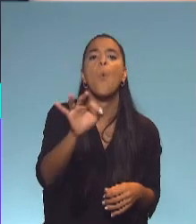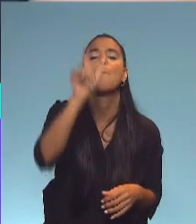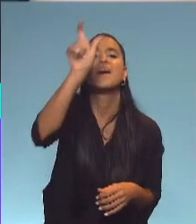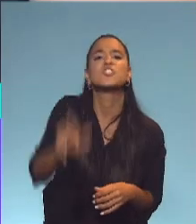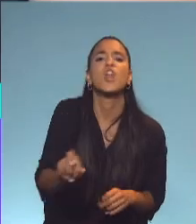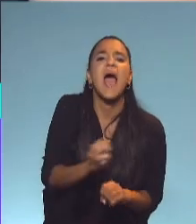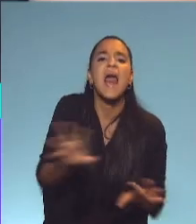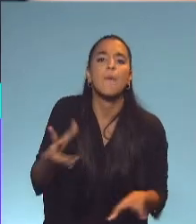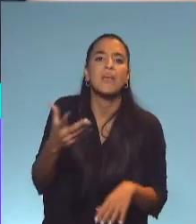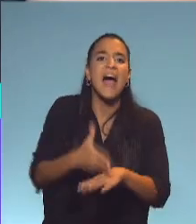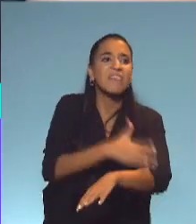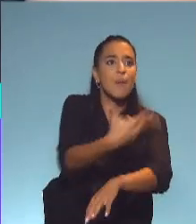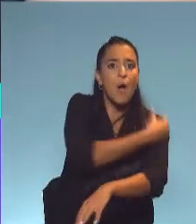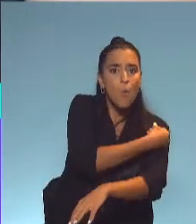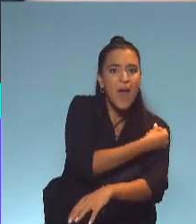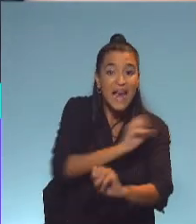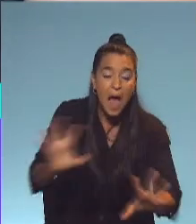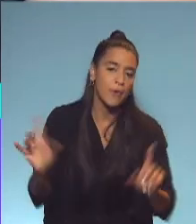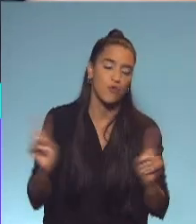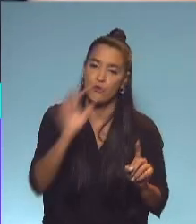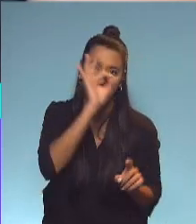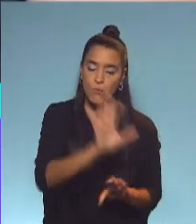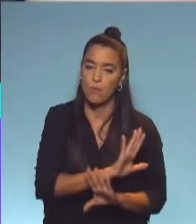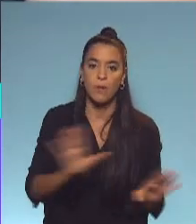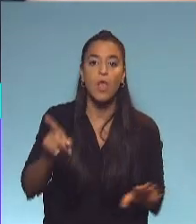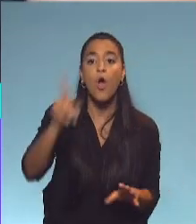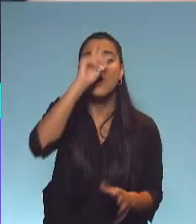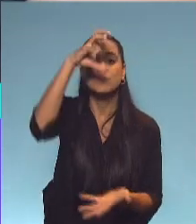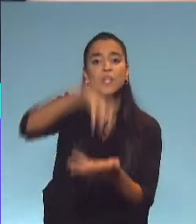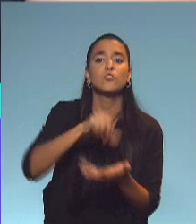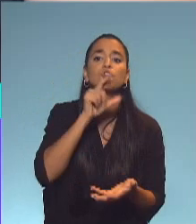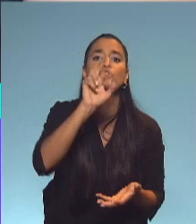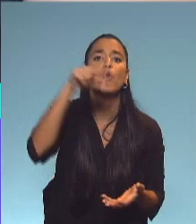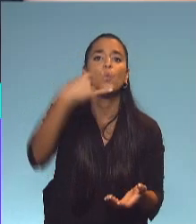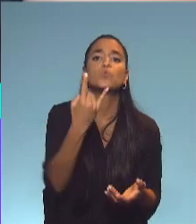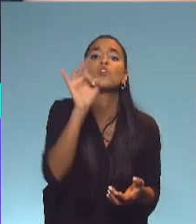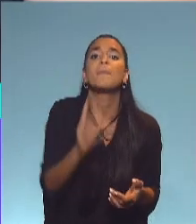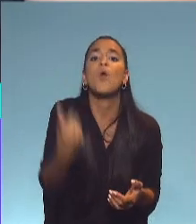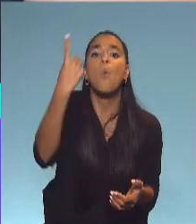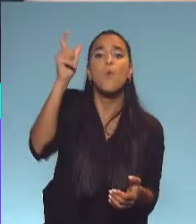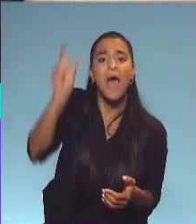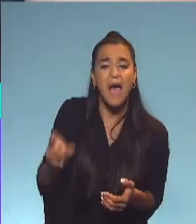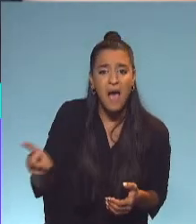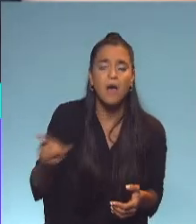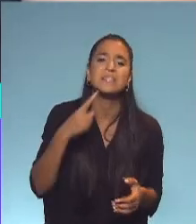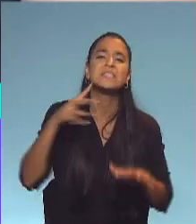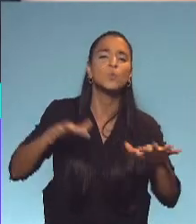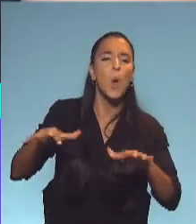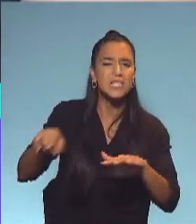grave vacunado. Es una buena noticia. En el Hospital Tornú hemos tenido solo un evento